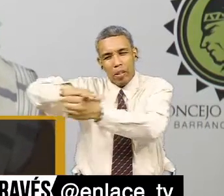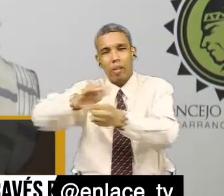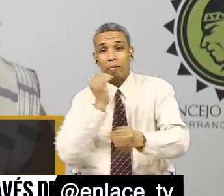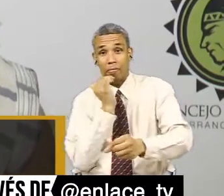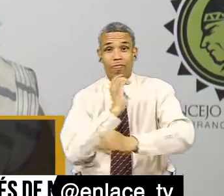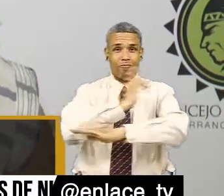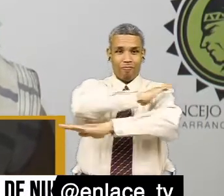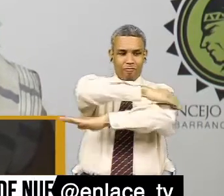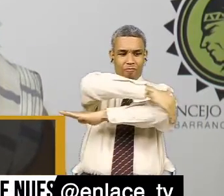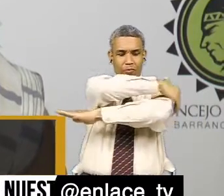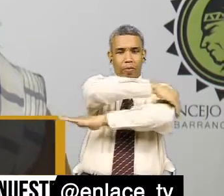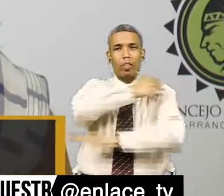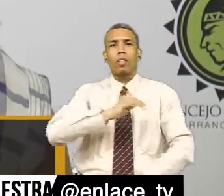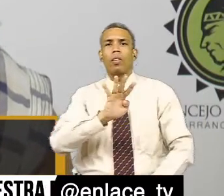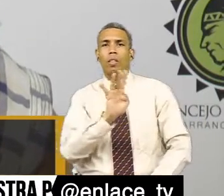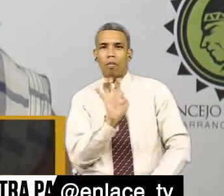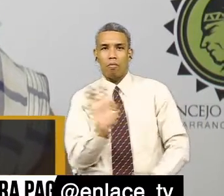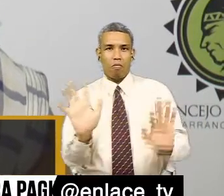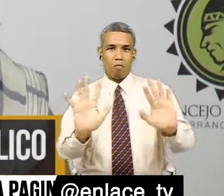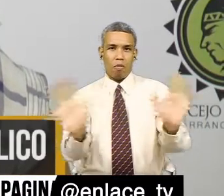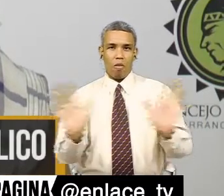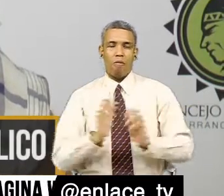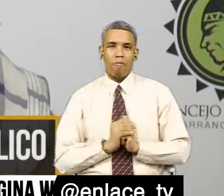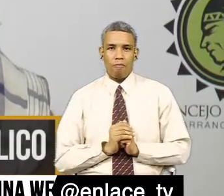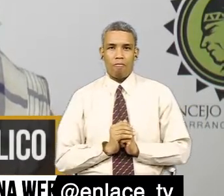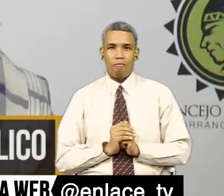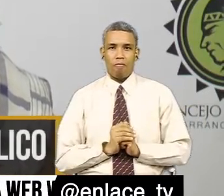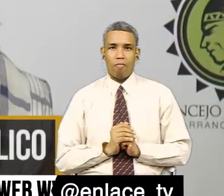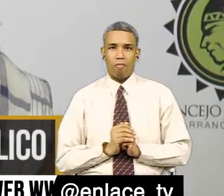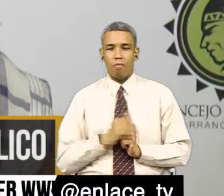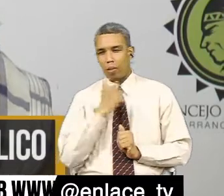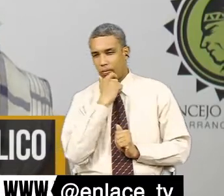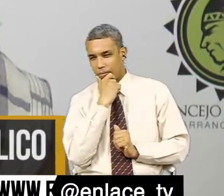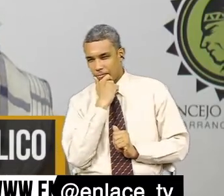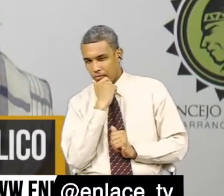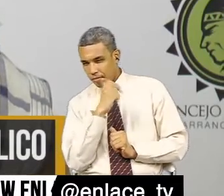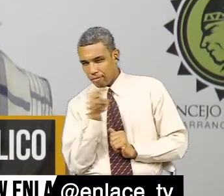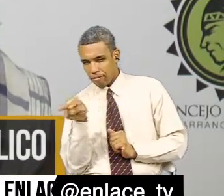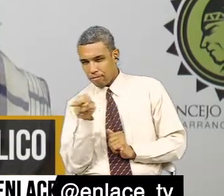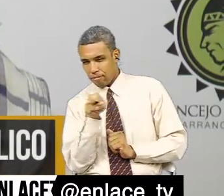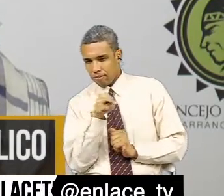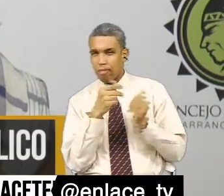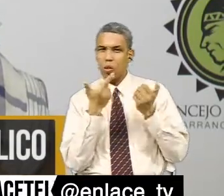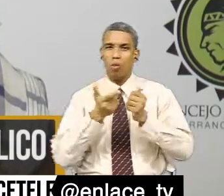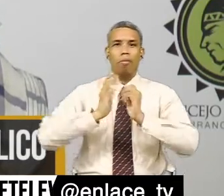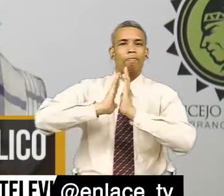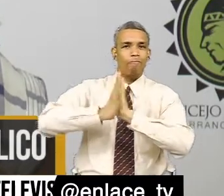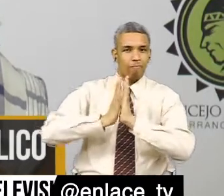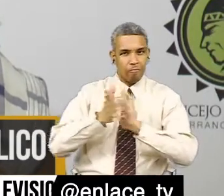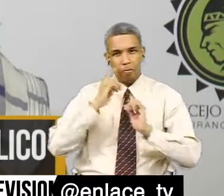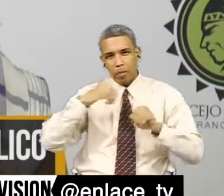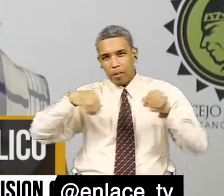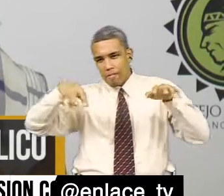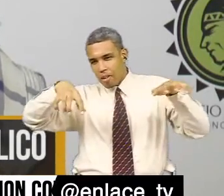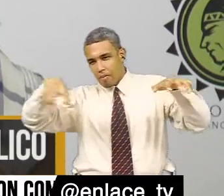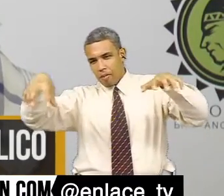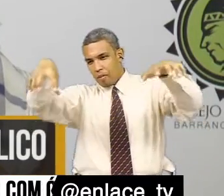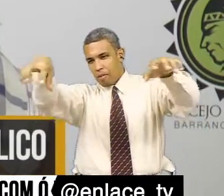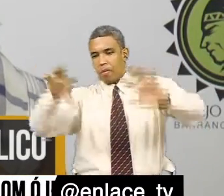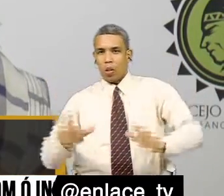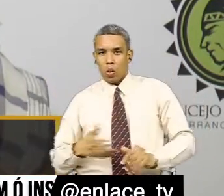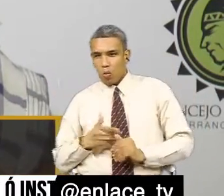ya estamos haciendo todo un proceso de análisis para poder hacer la intervención respectiva. Nosotros ya hicimos